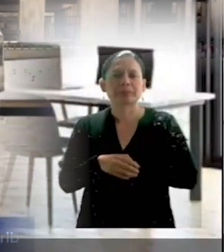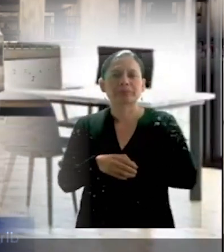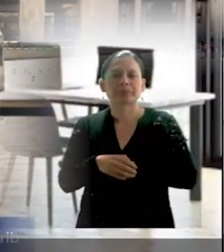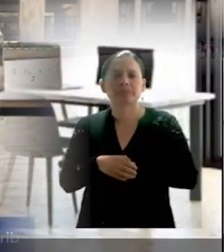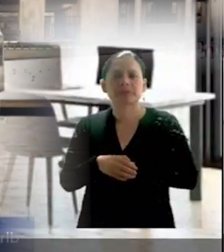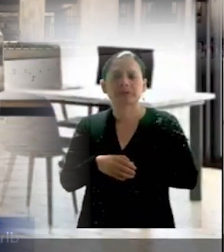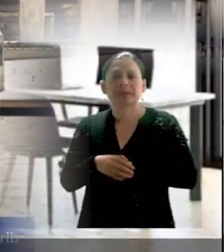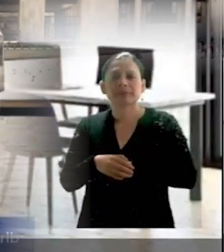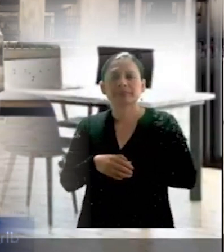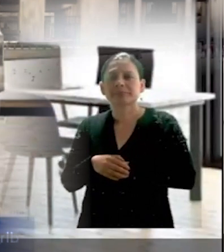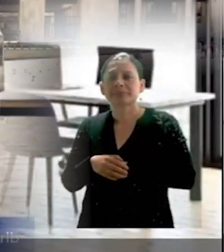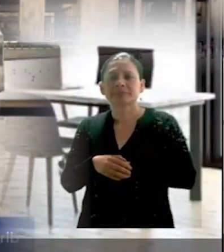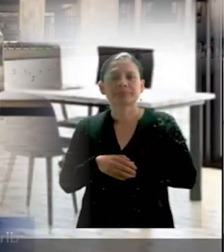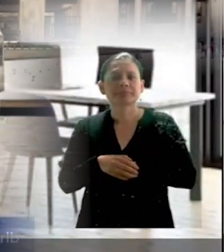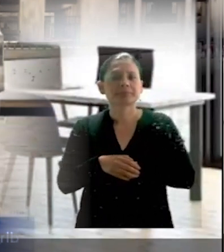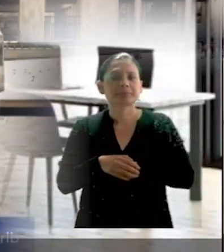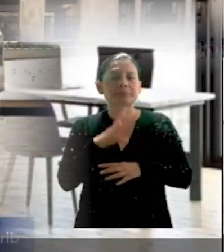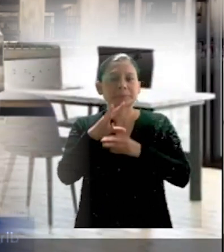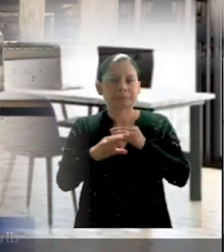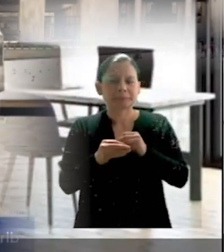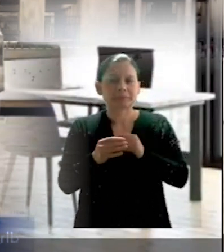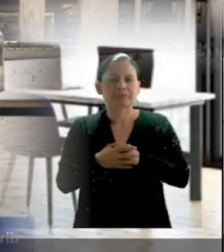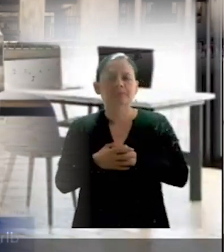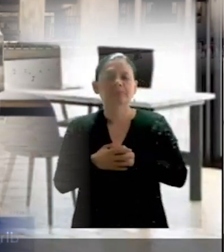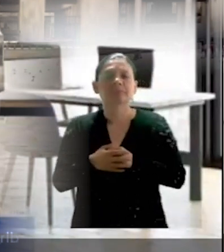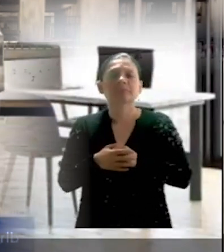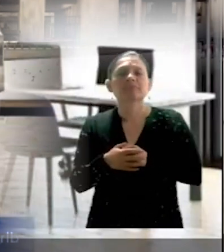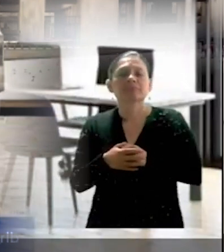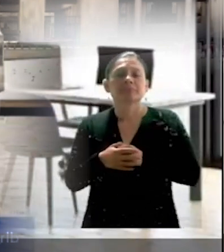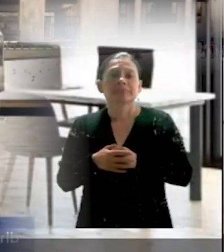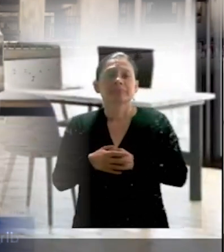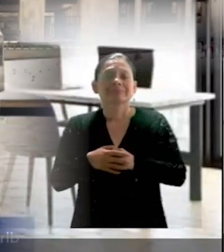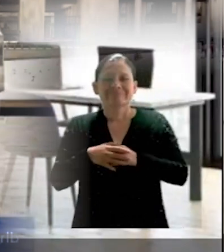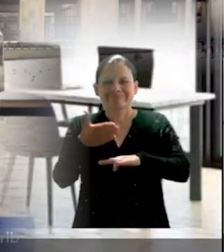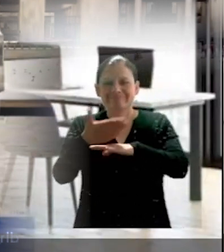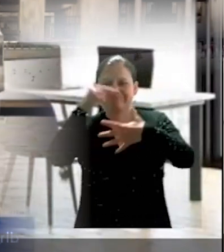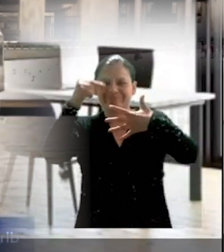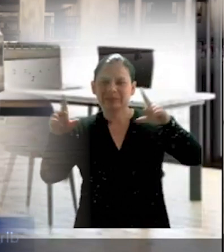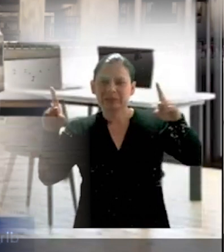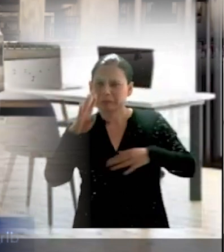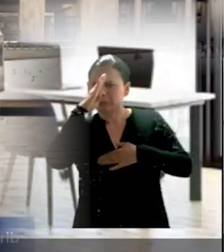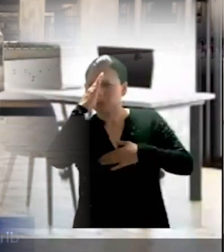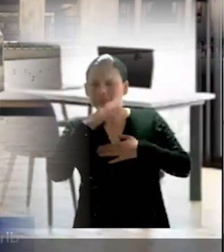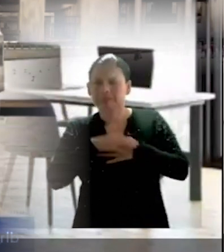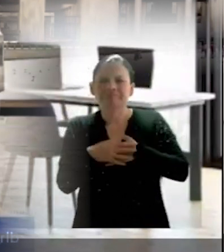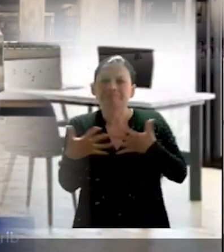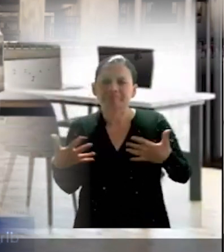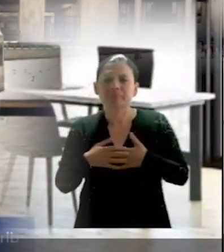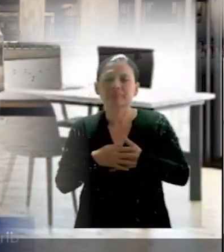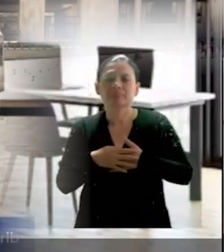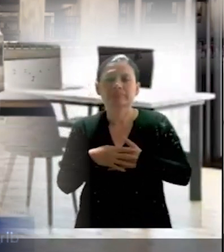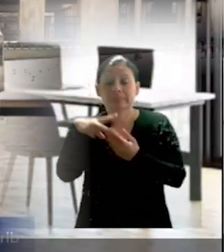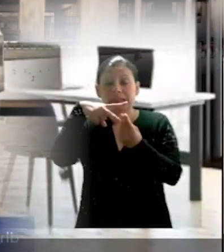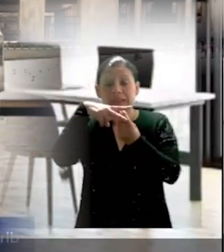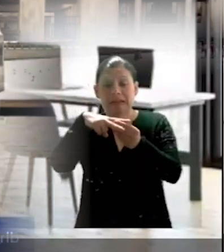también ahí podemos hablar de otros temas que tenía en duda y que es los mecanismos que ha implementado